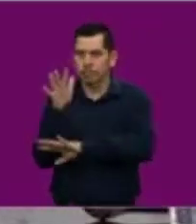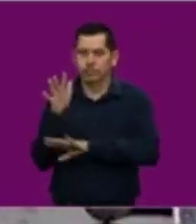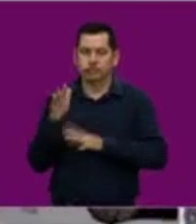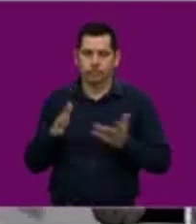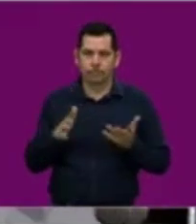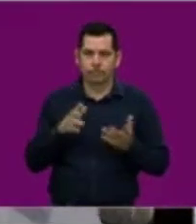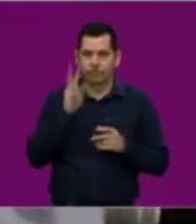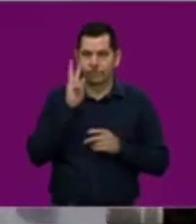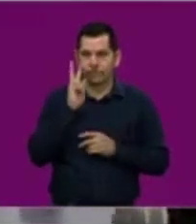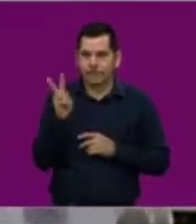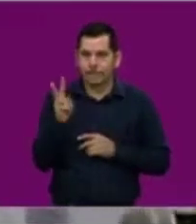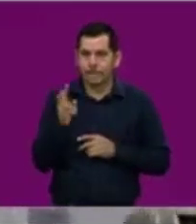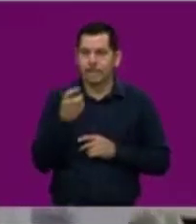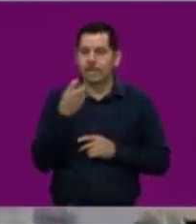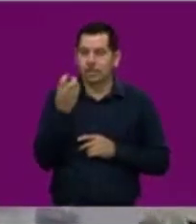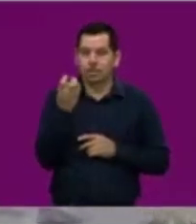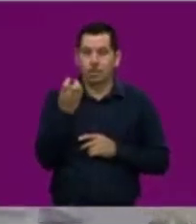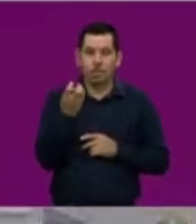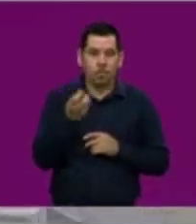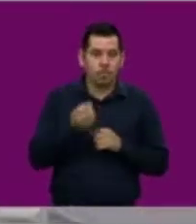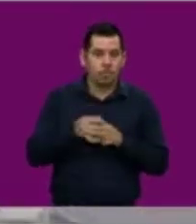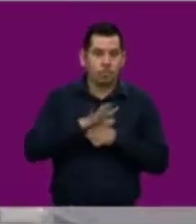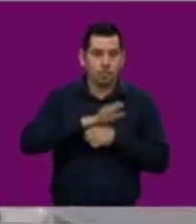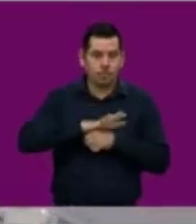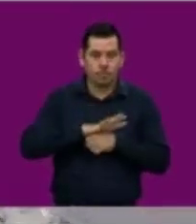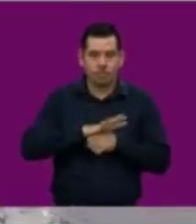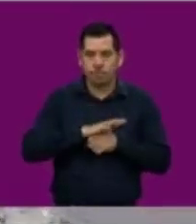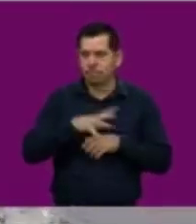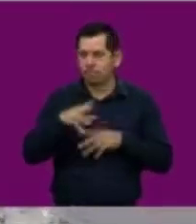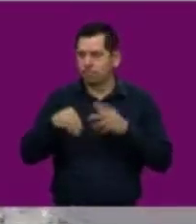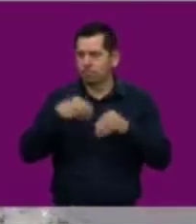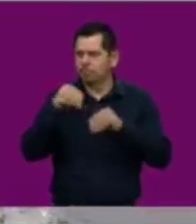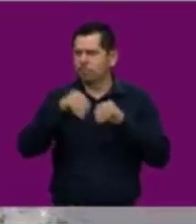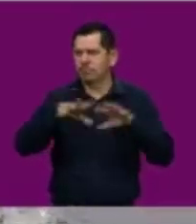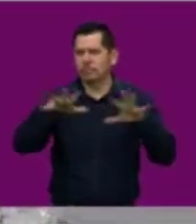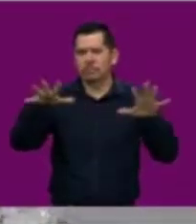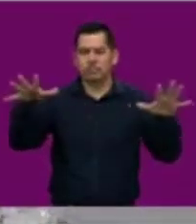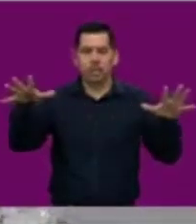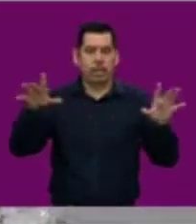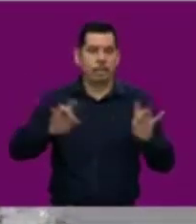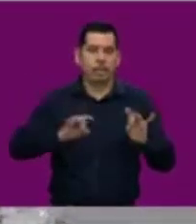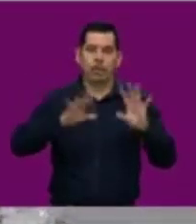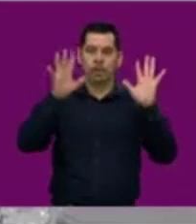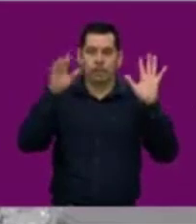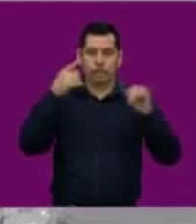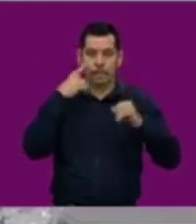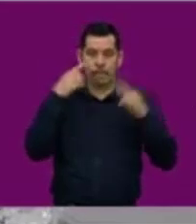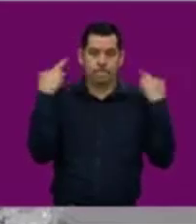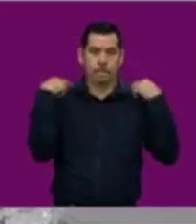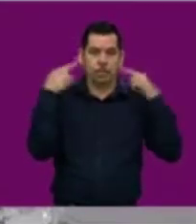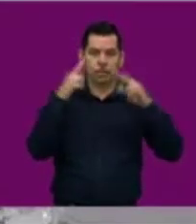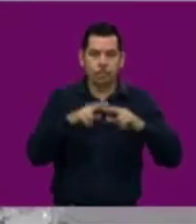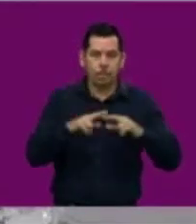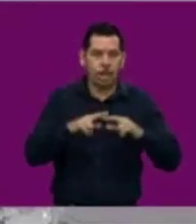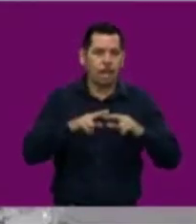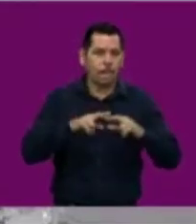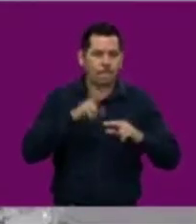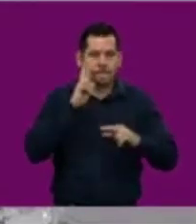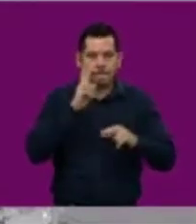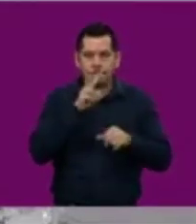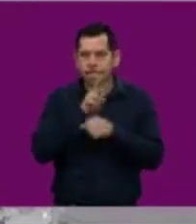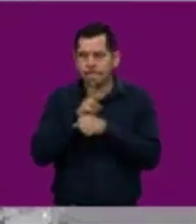de esta pandemia nos agarró a todos por sorpresa el magisterio se ha estado adecuando a esos escenarios